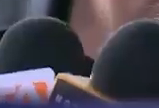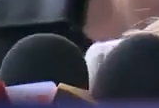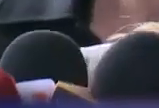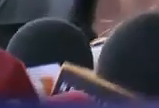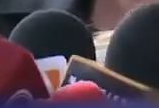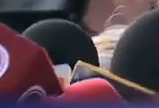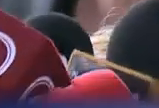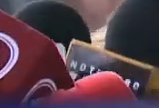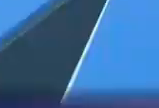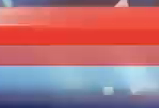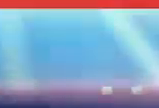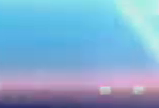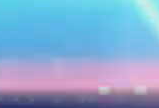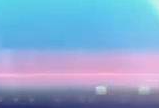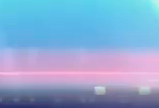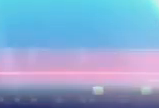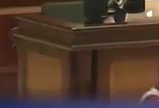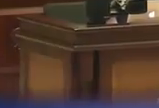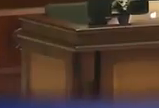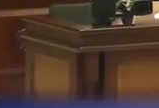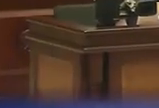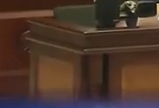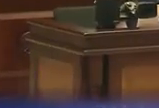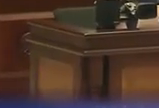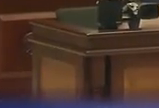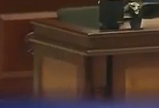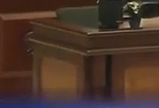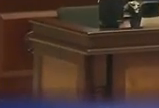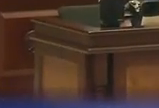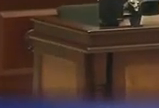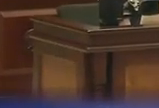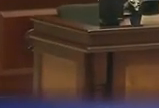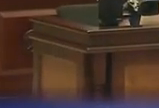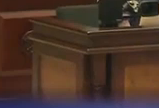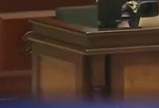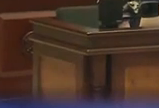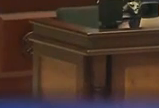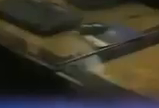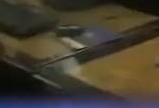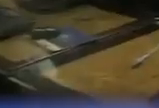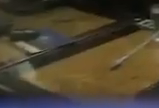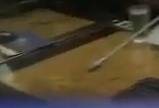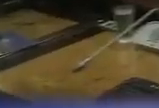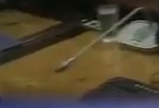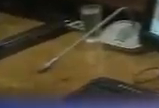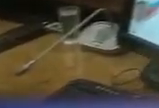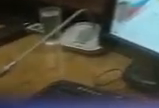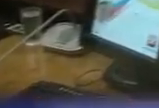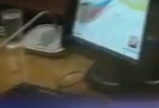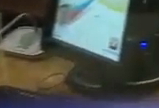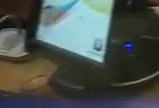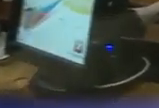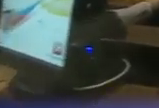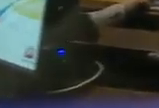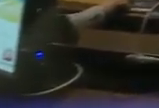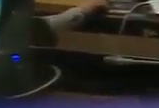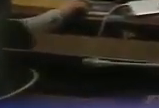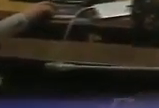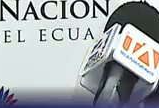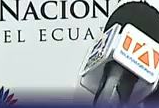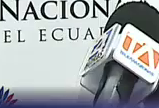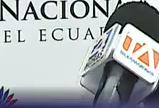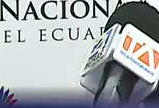de dólares. Pleno de la Asamblea definirá este martes si da paso o no a los procesos penales en contra de la